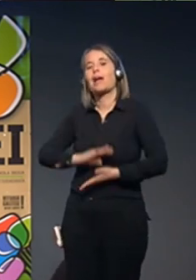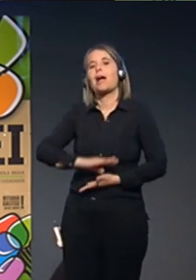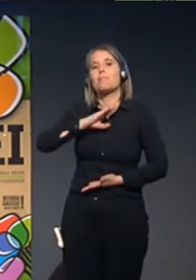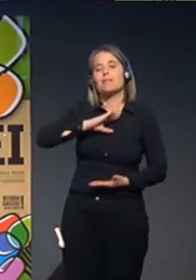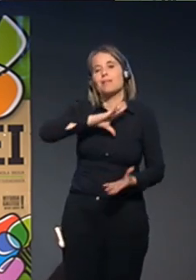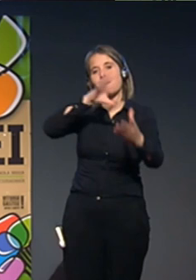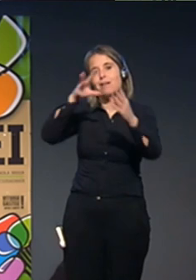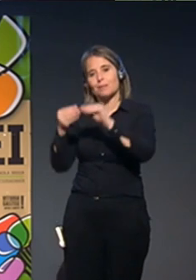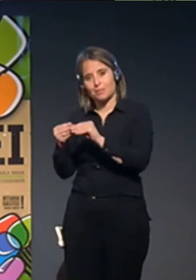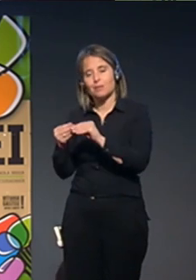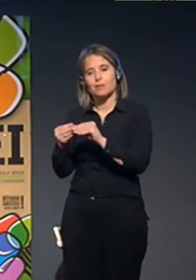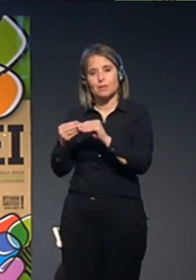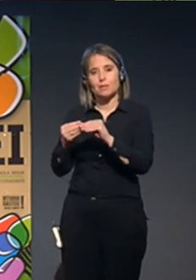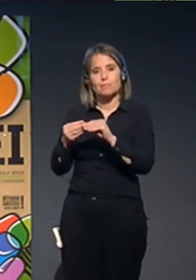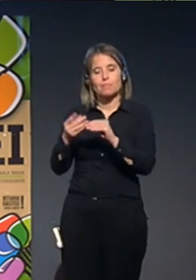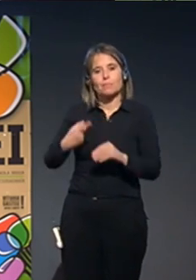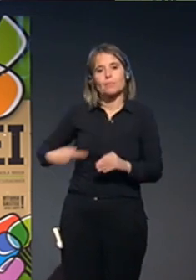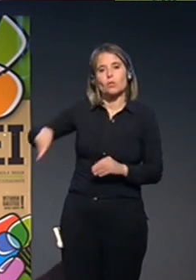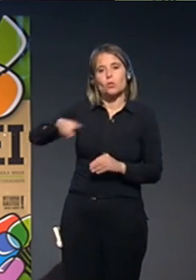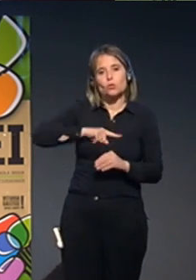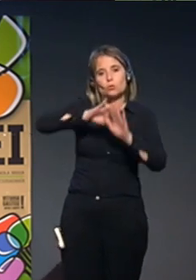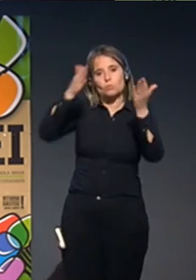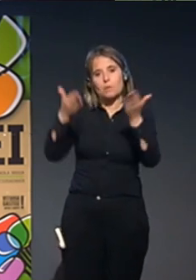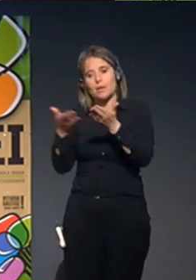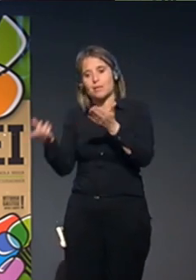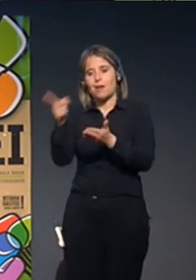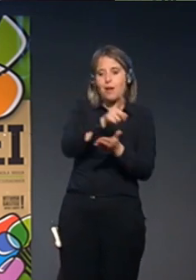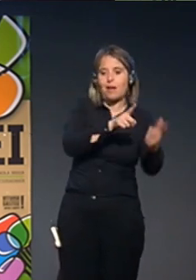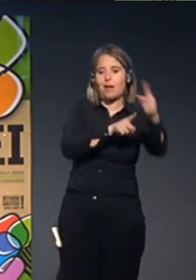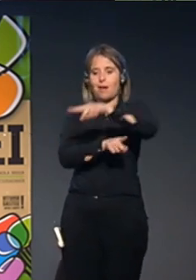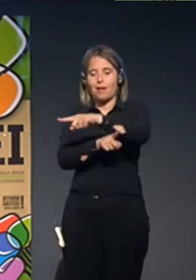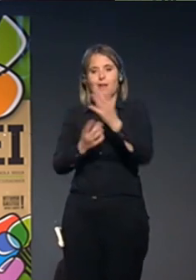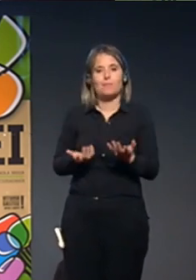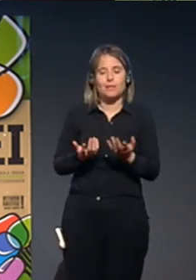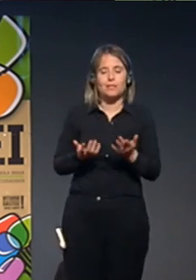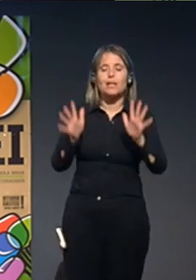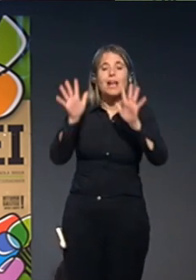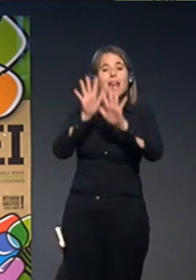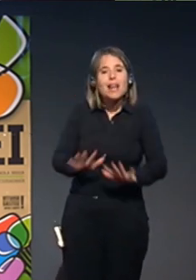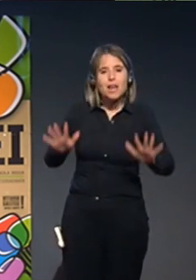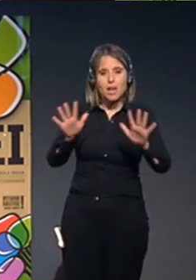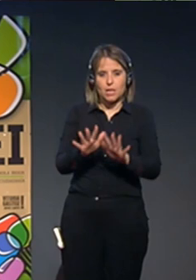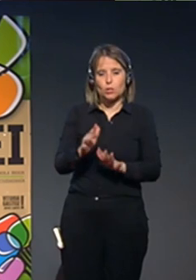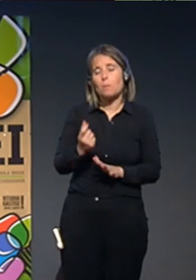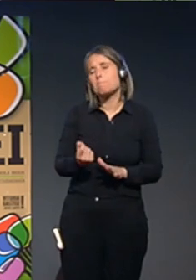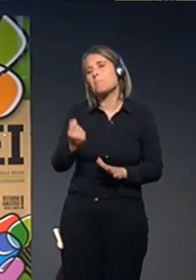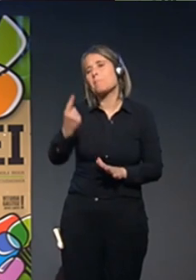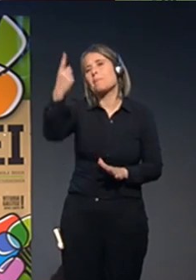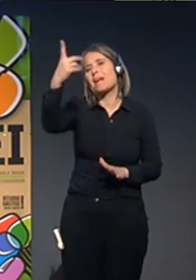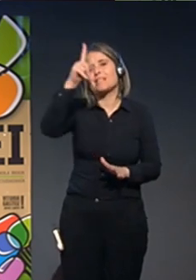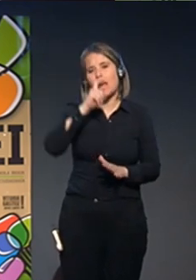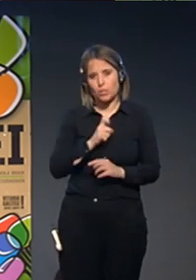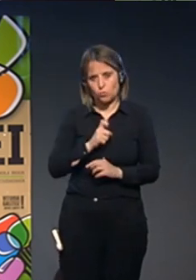de adaptación de nosotros al planeta y del planeta a nosotros muy lentamente miles de años